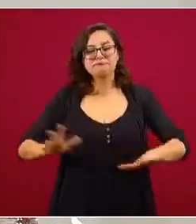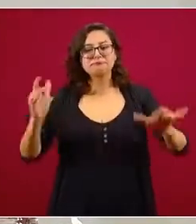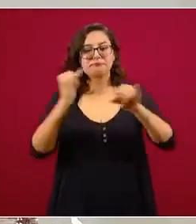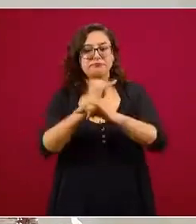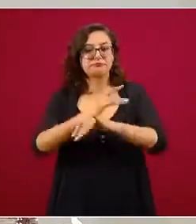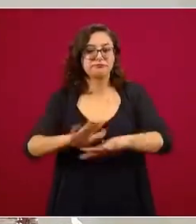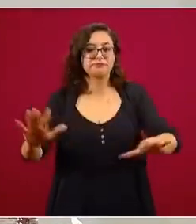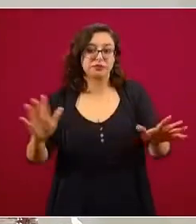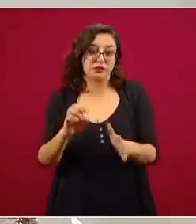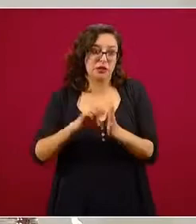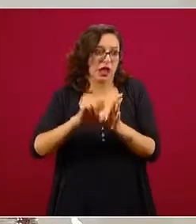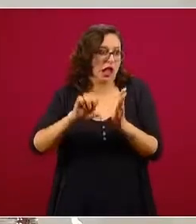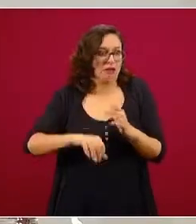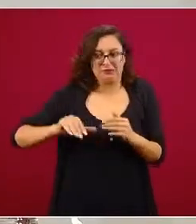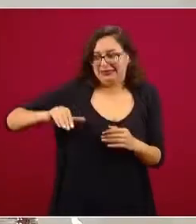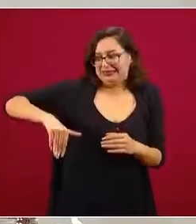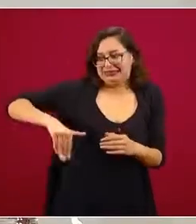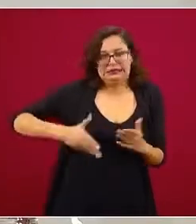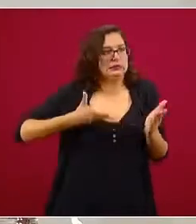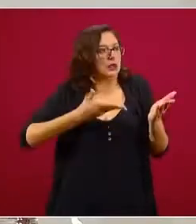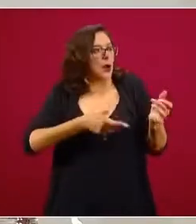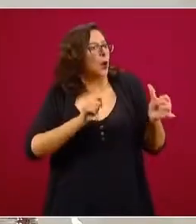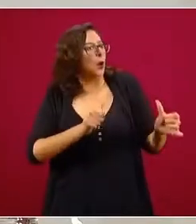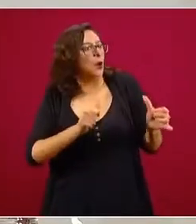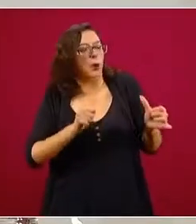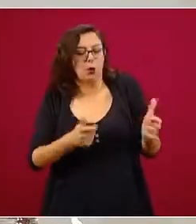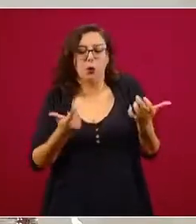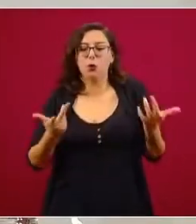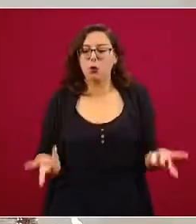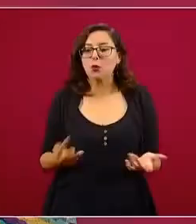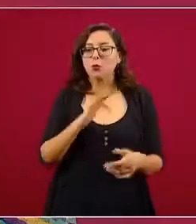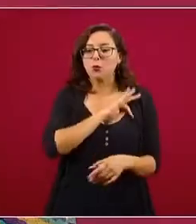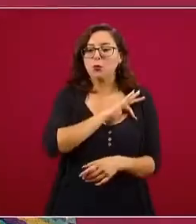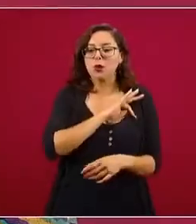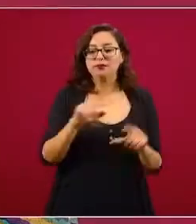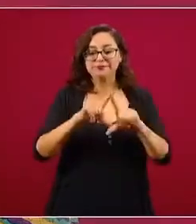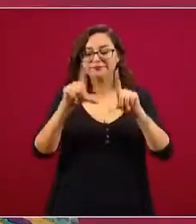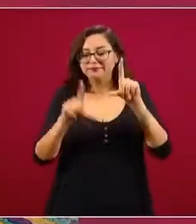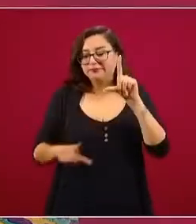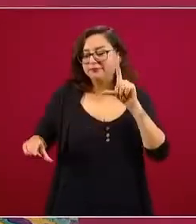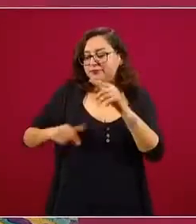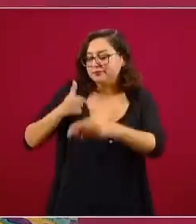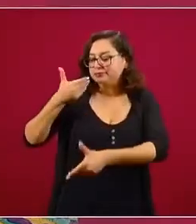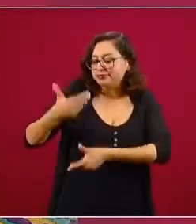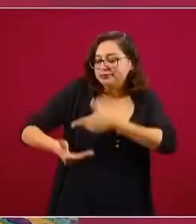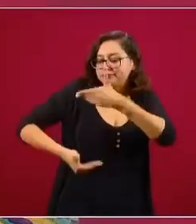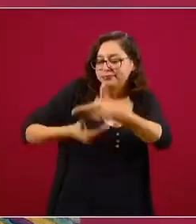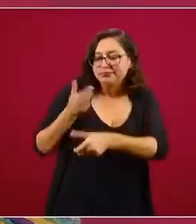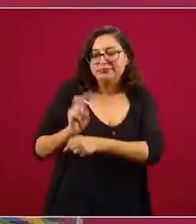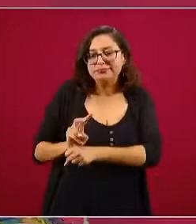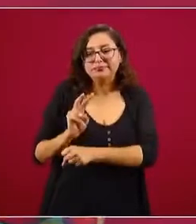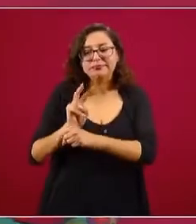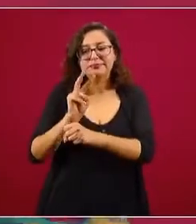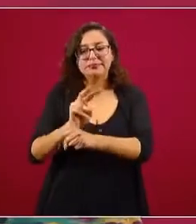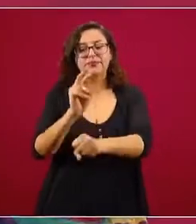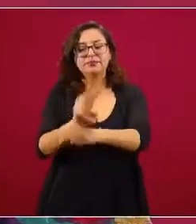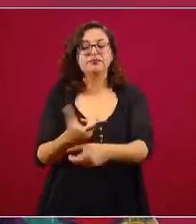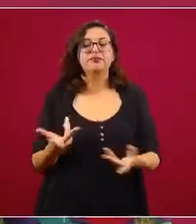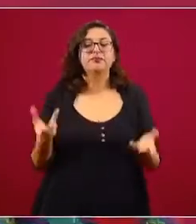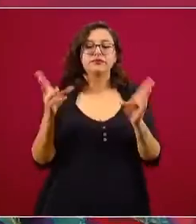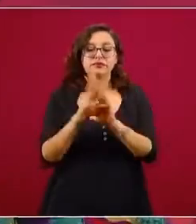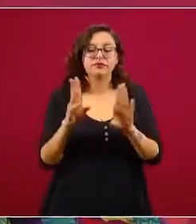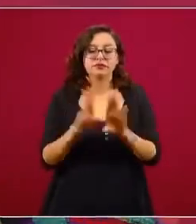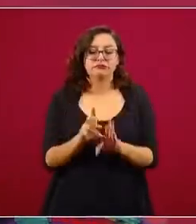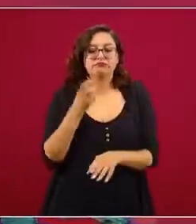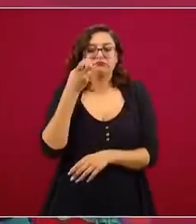acabamos de escuchar hoy, y que permite dar seguimiento a la realidad del país y para evidenciar principalmente la